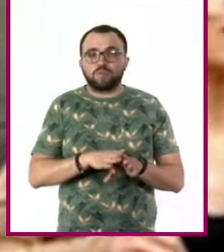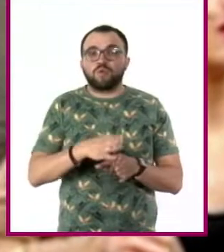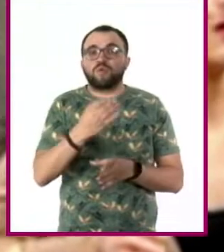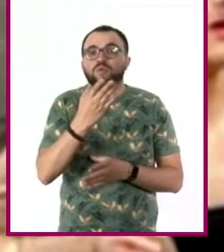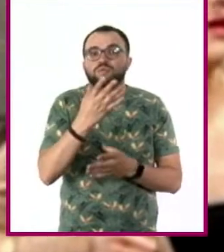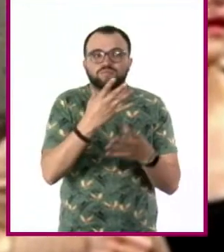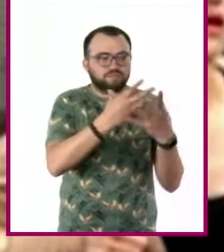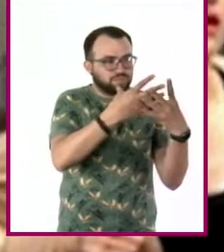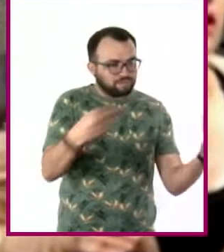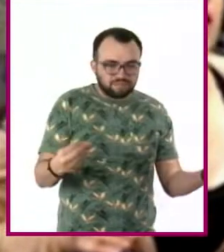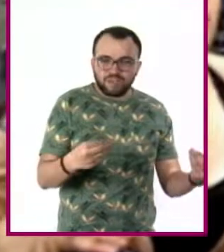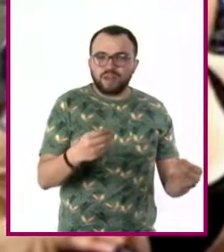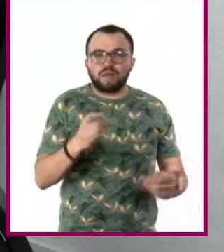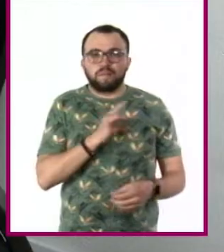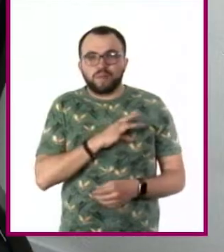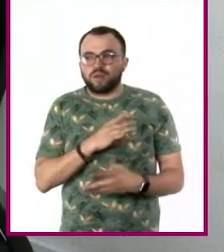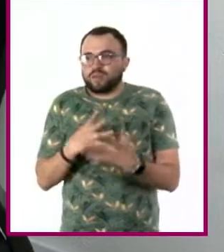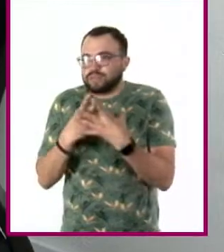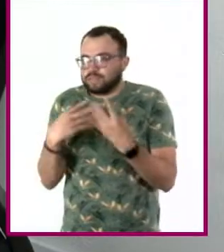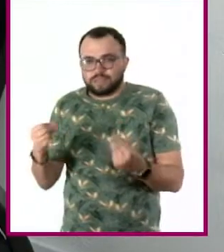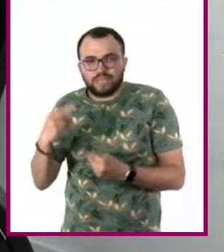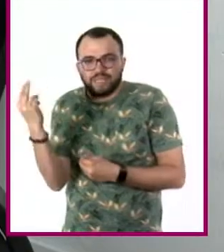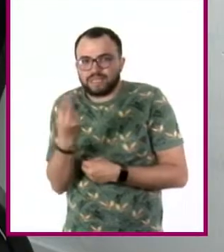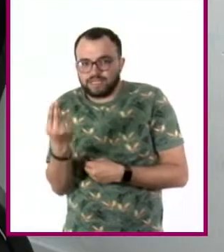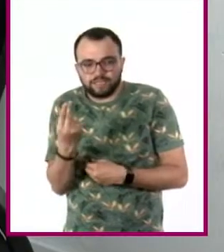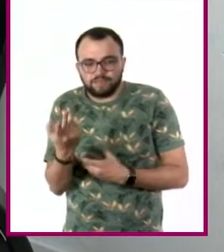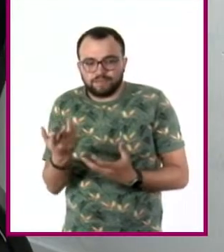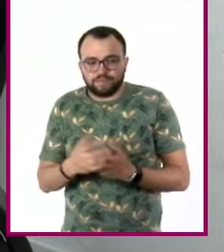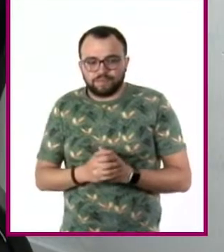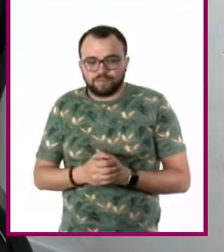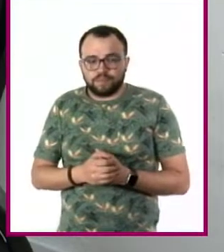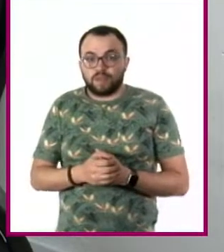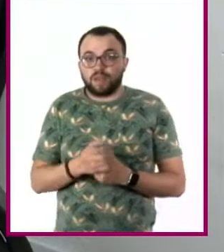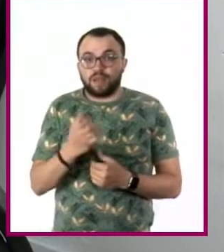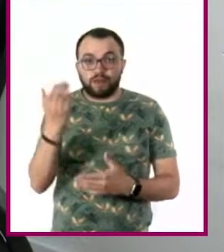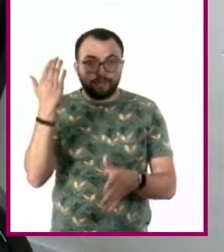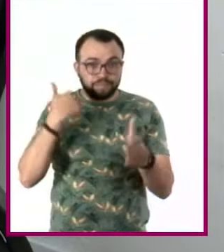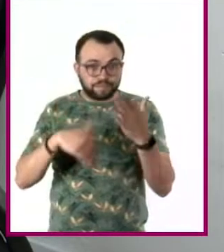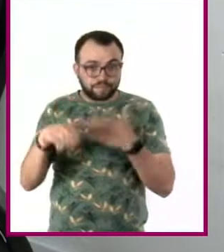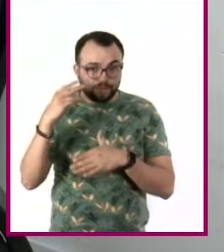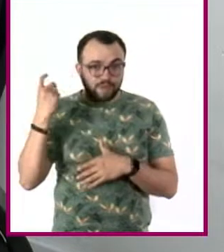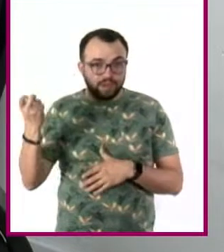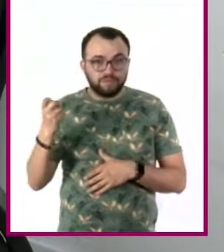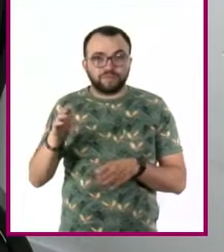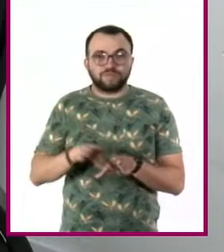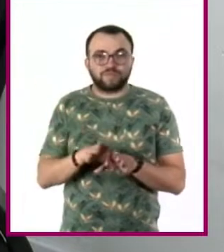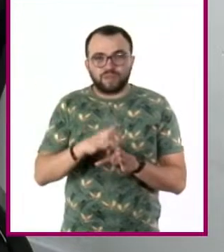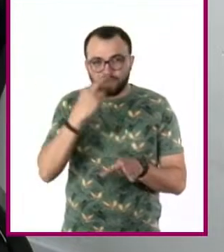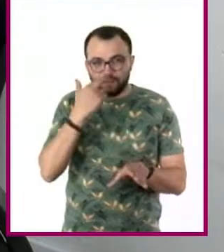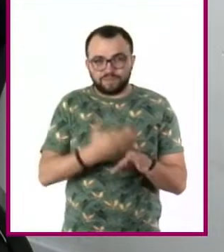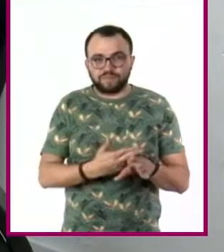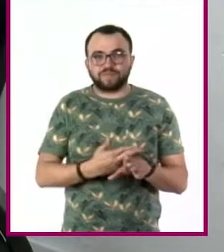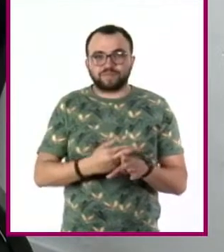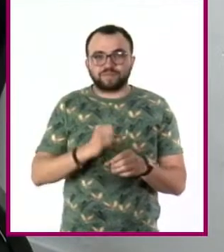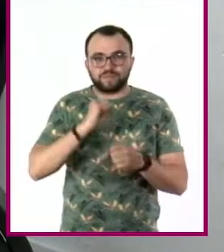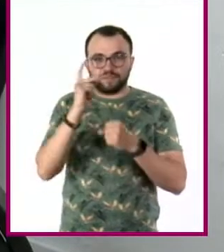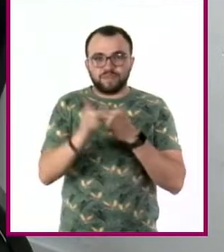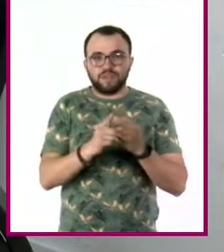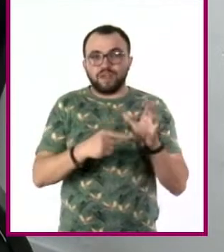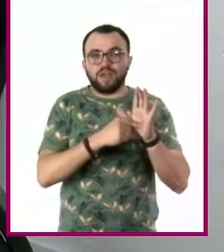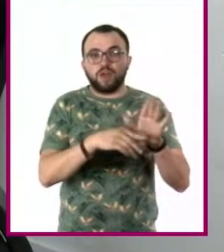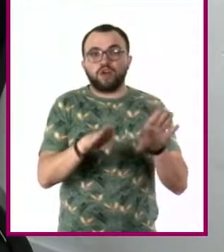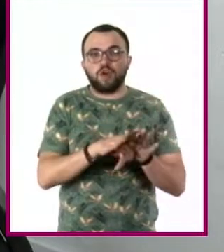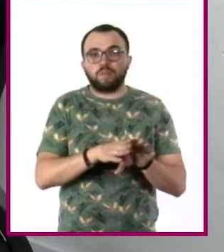miedos y ausencia de necesidades. Sí, en ese entonces no todos los representantes de los países fueron partidarios de este concepto